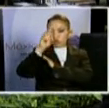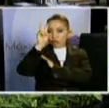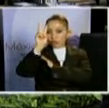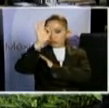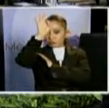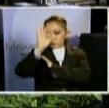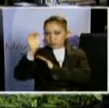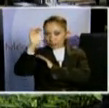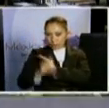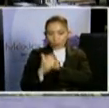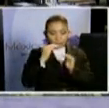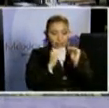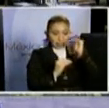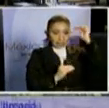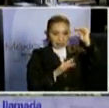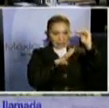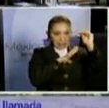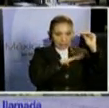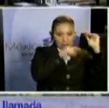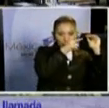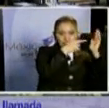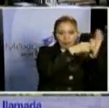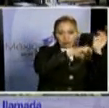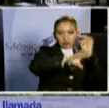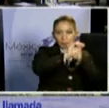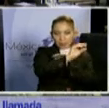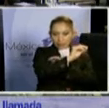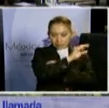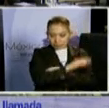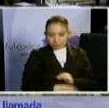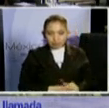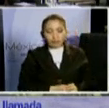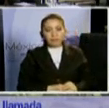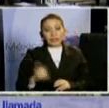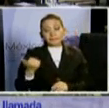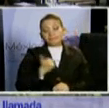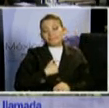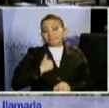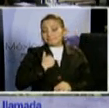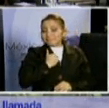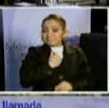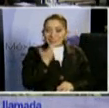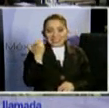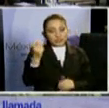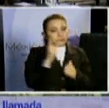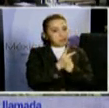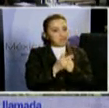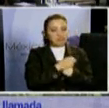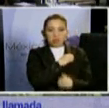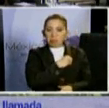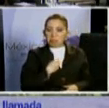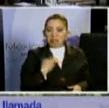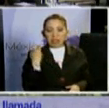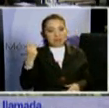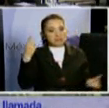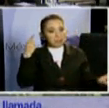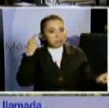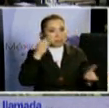5.2% respecto a los niveles existentes en 1990. Desafortunadamente, estos países no cumplieron con esta